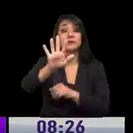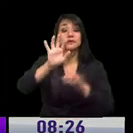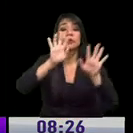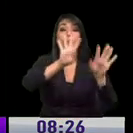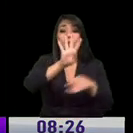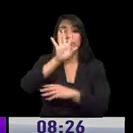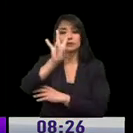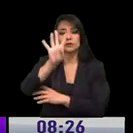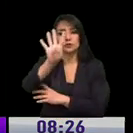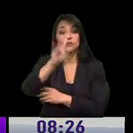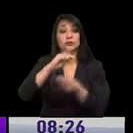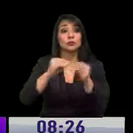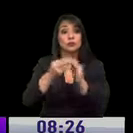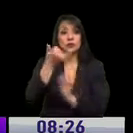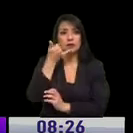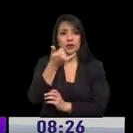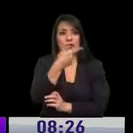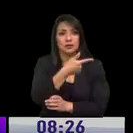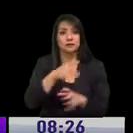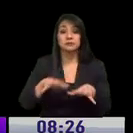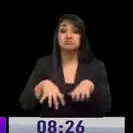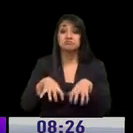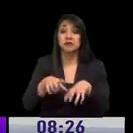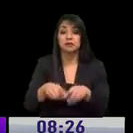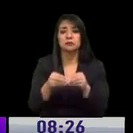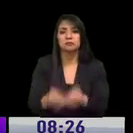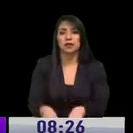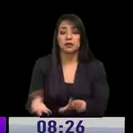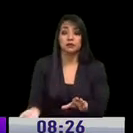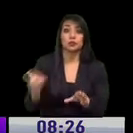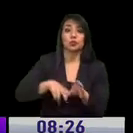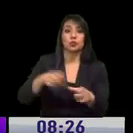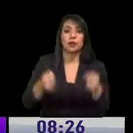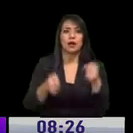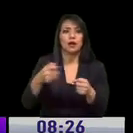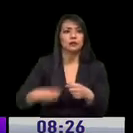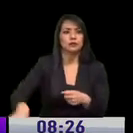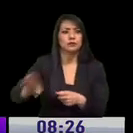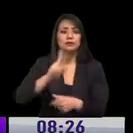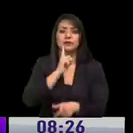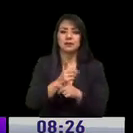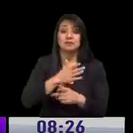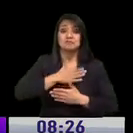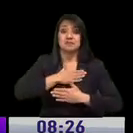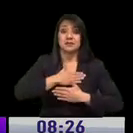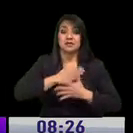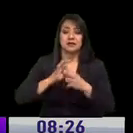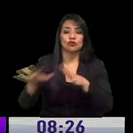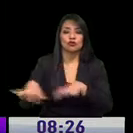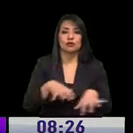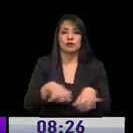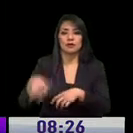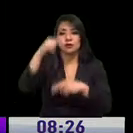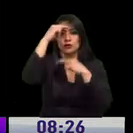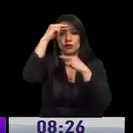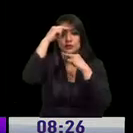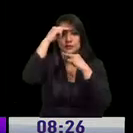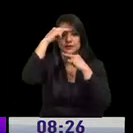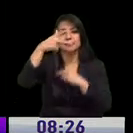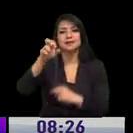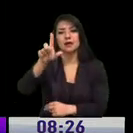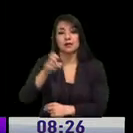099-2546-474, ese es el número. Este peludito se le subió al auto, a la Chelita. ¿Quién es nuestra, la Chelita? Nuestra coordinadora general.